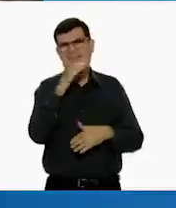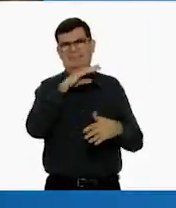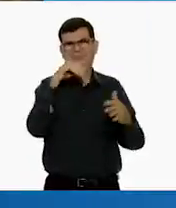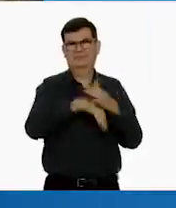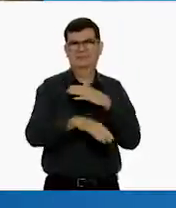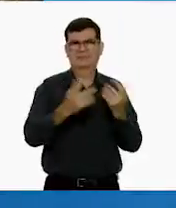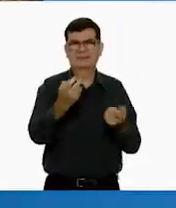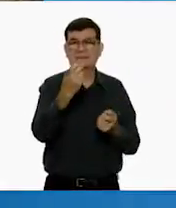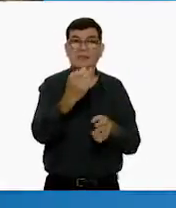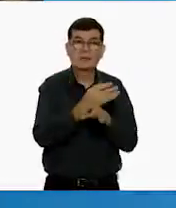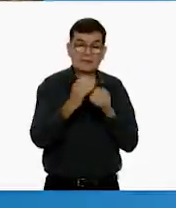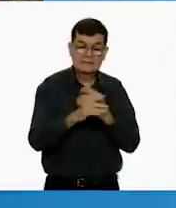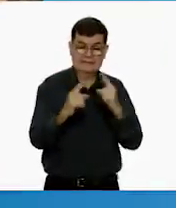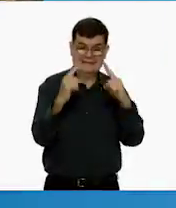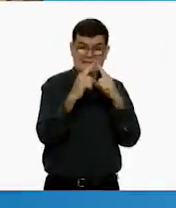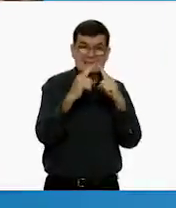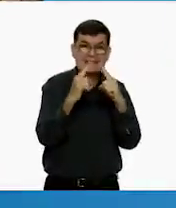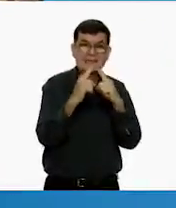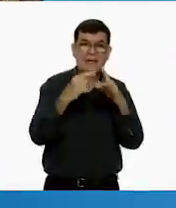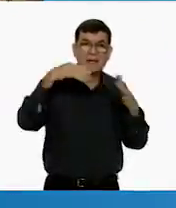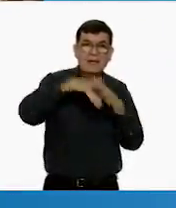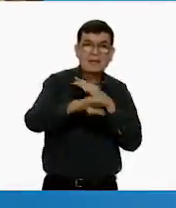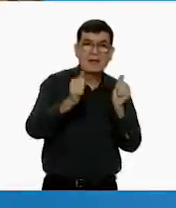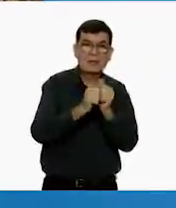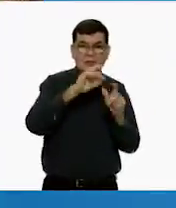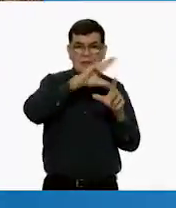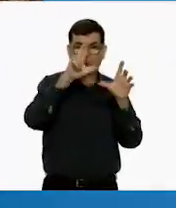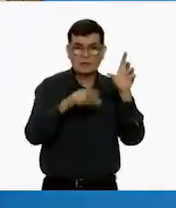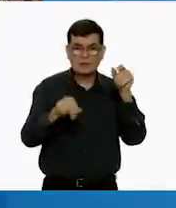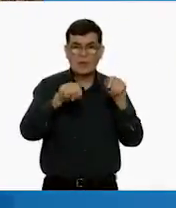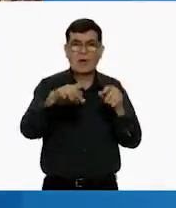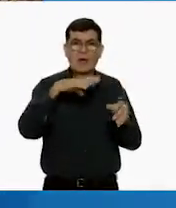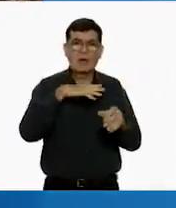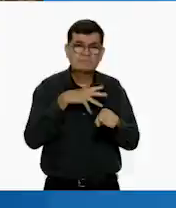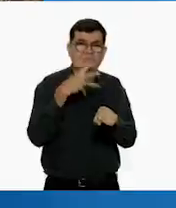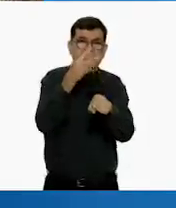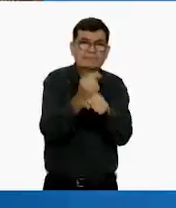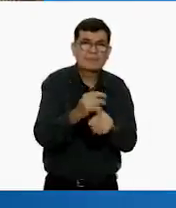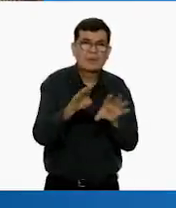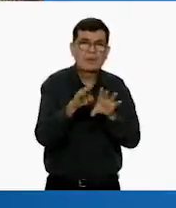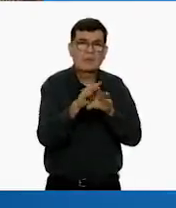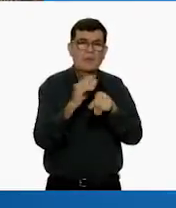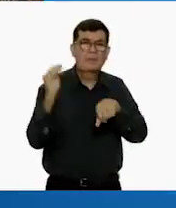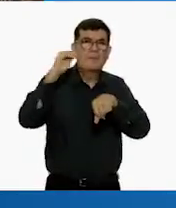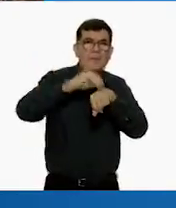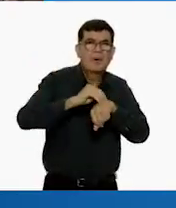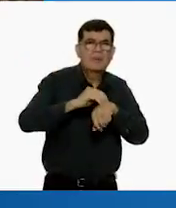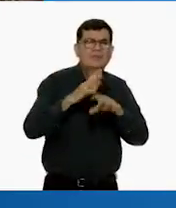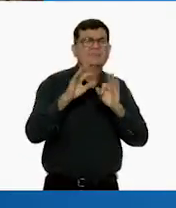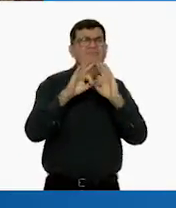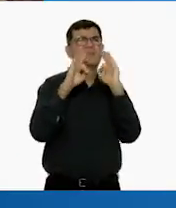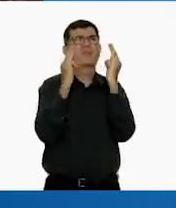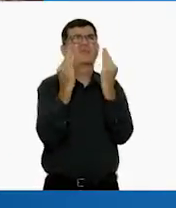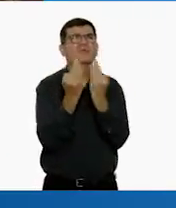Entonces, la Iglesia entra a la República Restaurada, digamos, de cierta